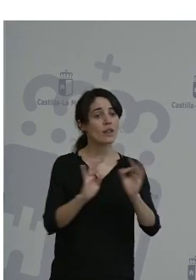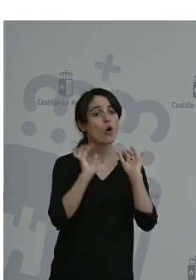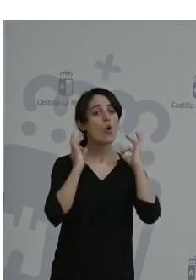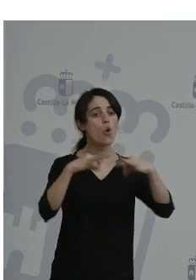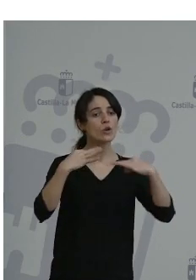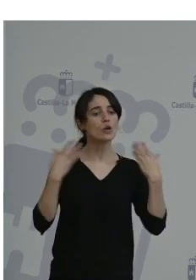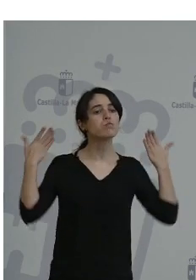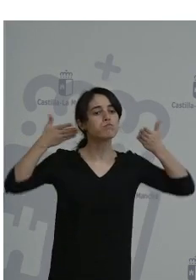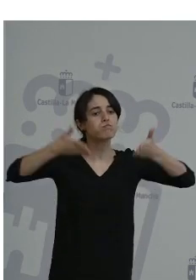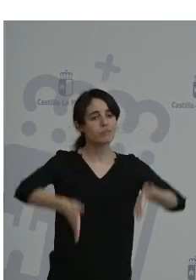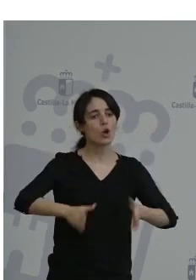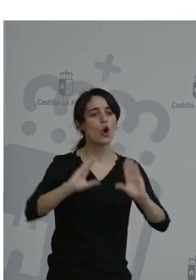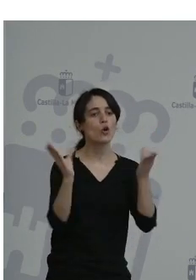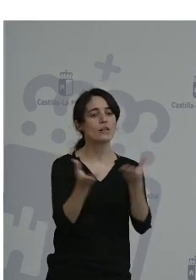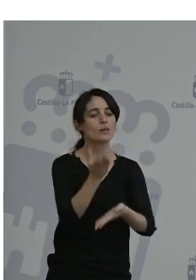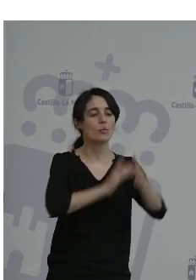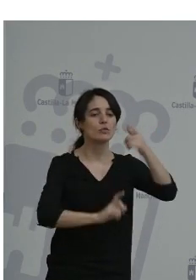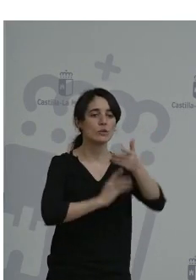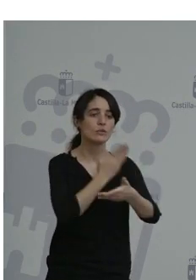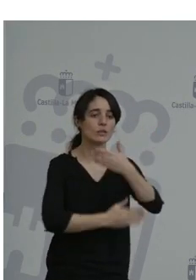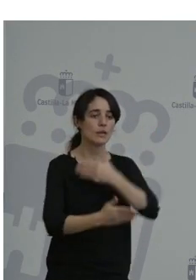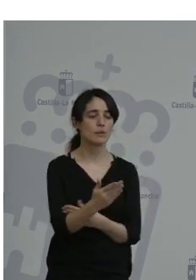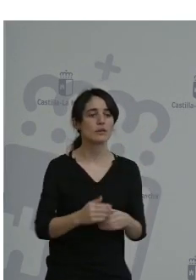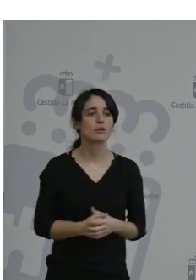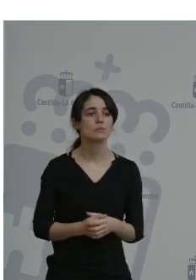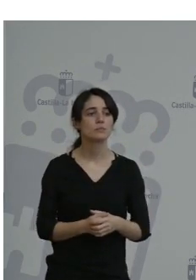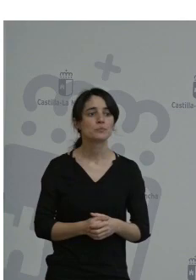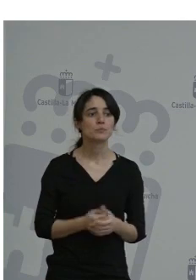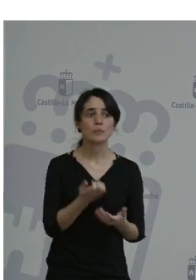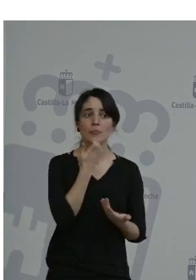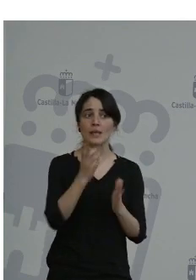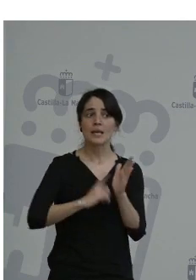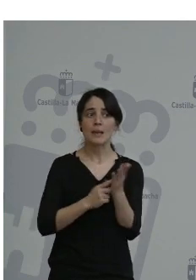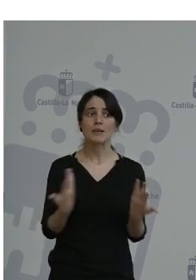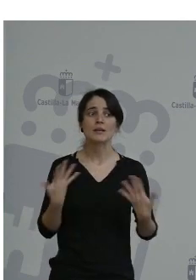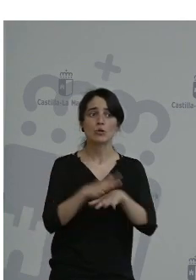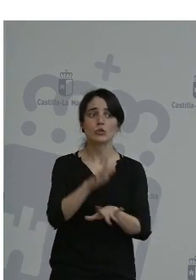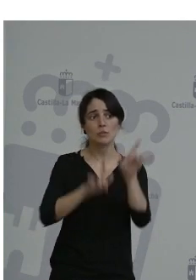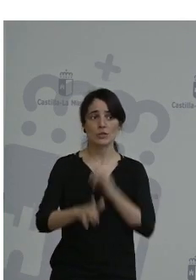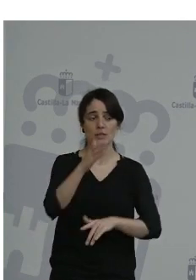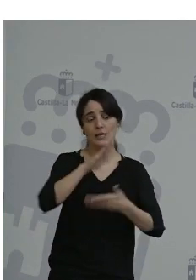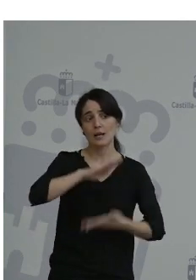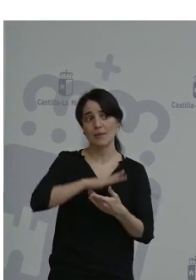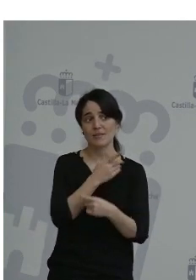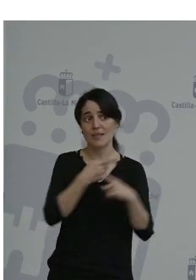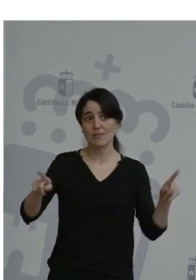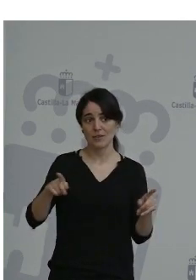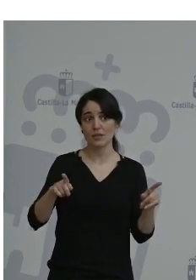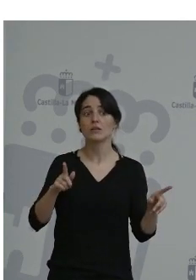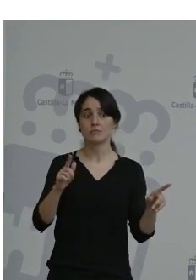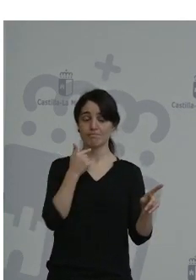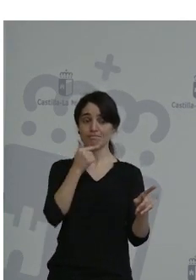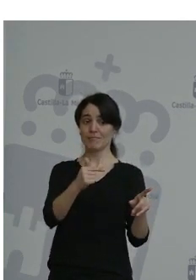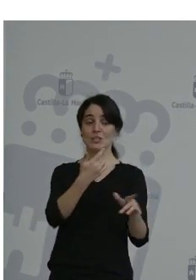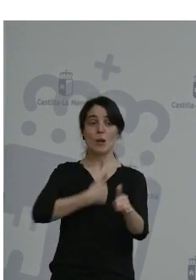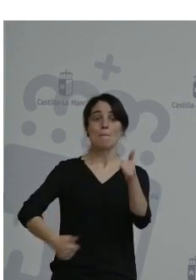no exagero si os digo que la plena integración de las personas con capacidades diferentes es una prioridad para el gobierno